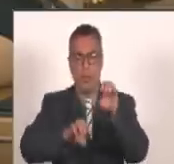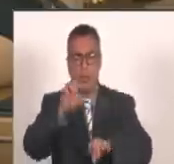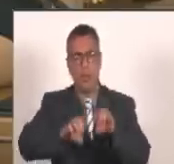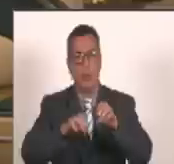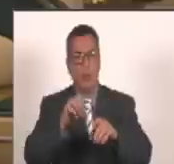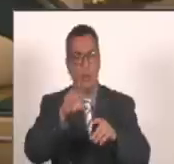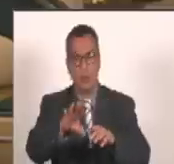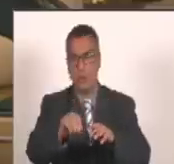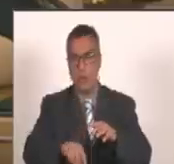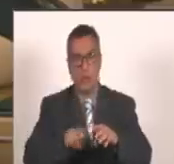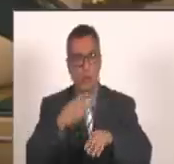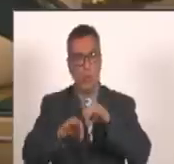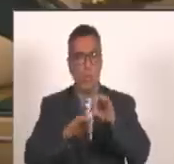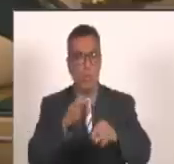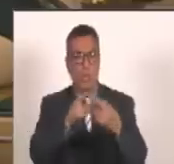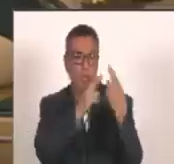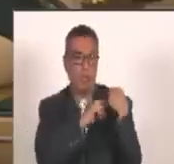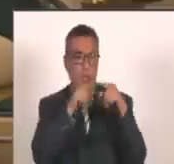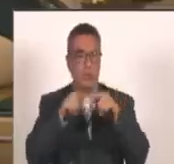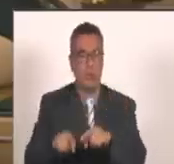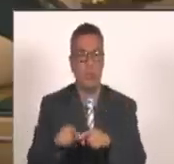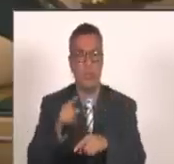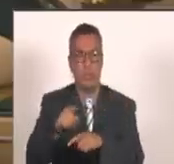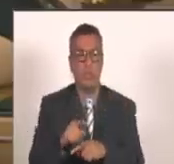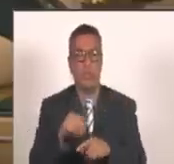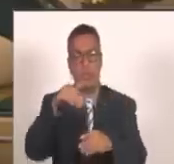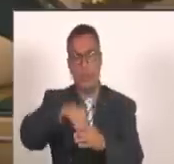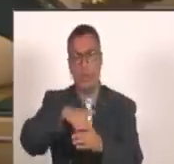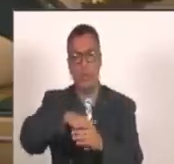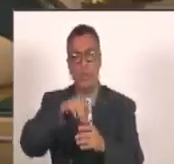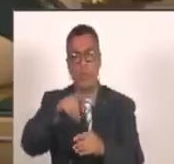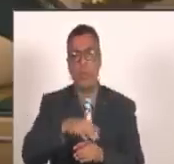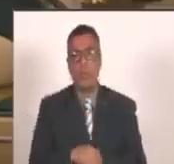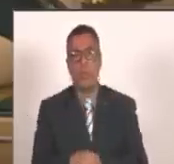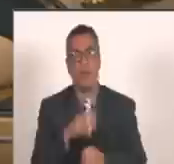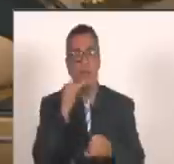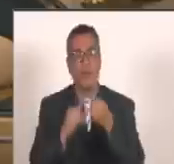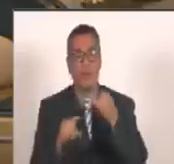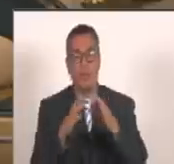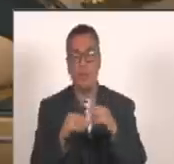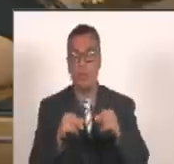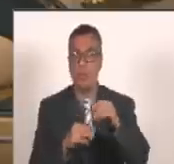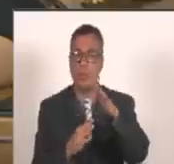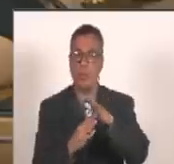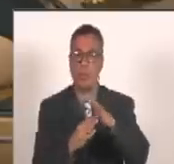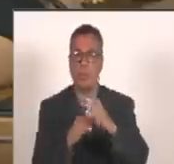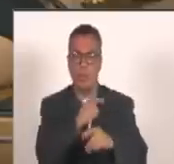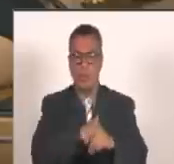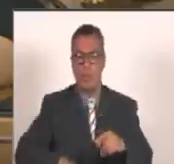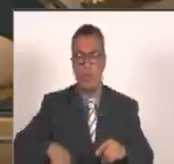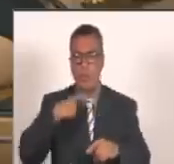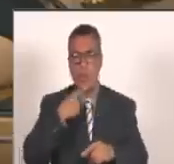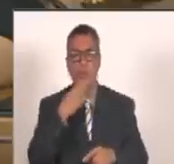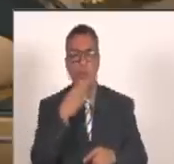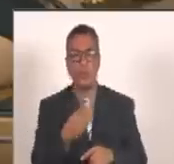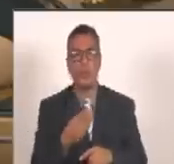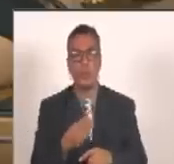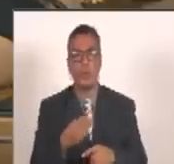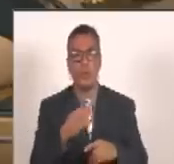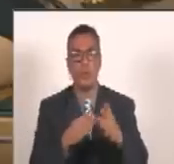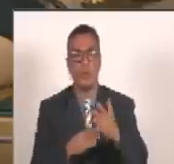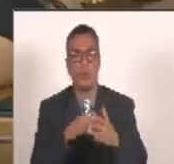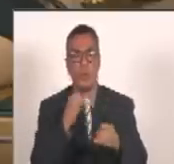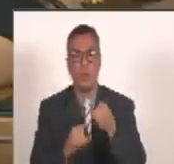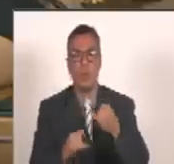los elegibles a los cargos de rectoras y de rectores electorales. Finalizado el receso, el presidente solicitó la suspensión